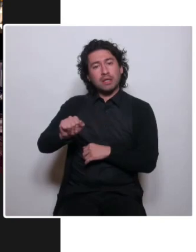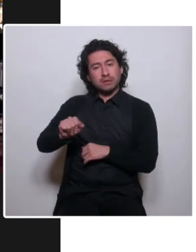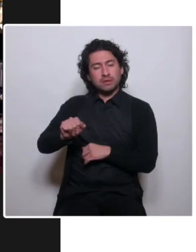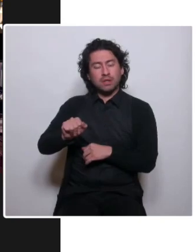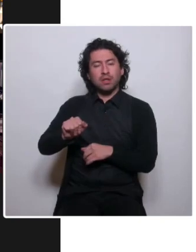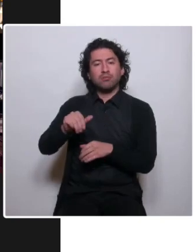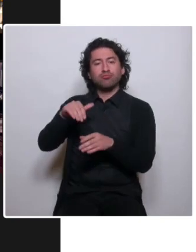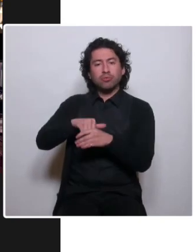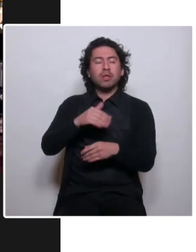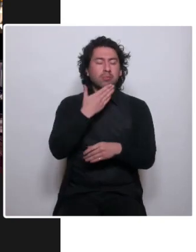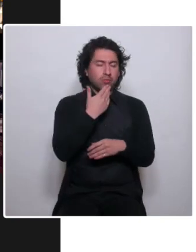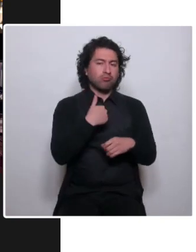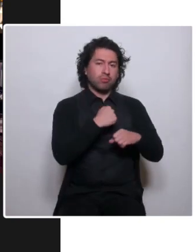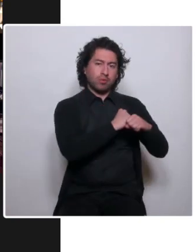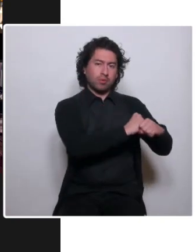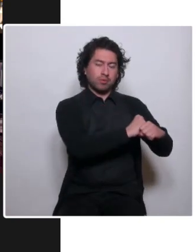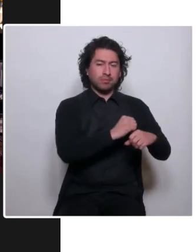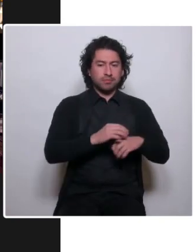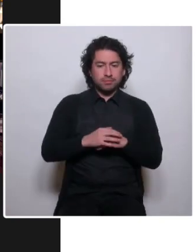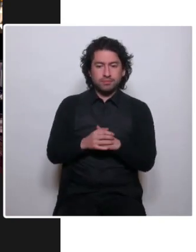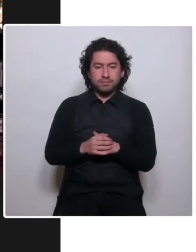también, señor secretario.